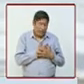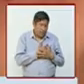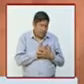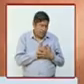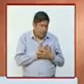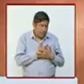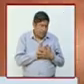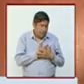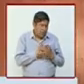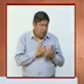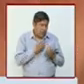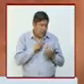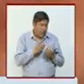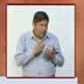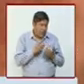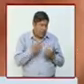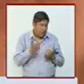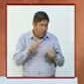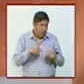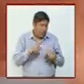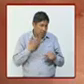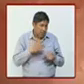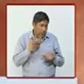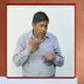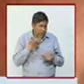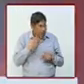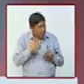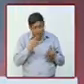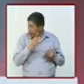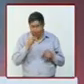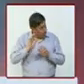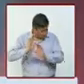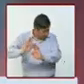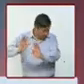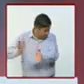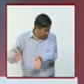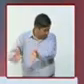saber dónde está y cómo está, si está bien o mal, etcétera, ¿no?